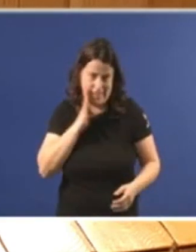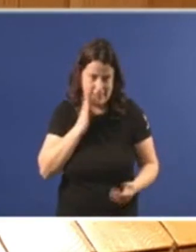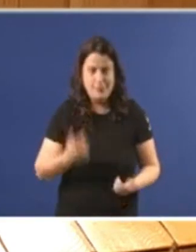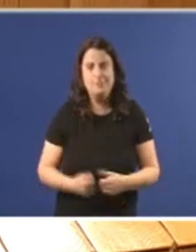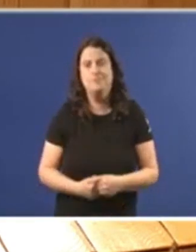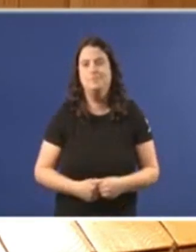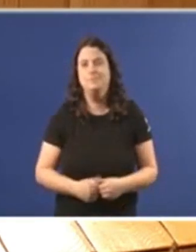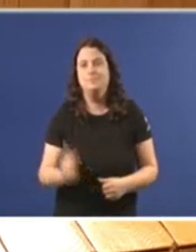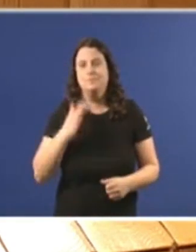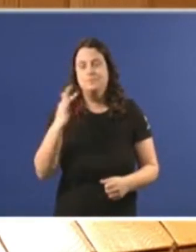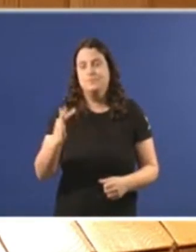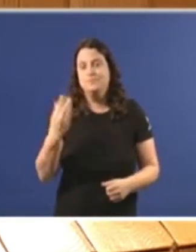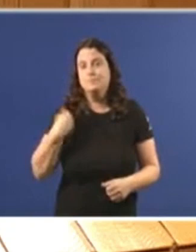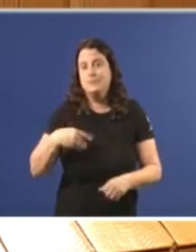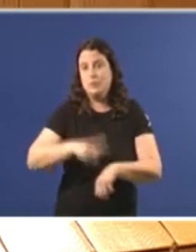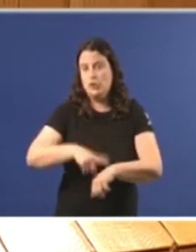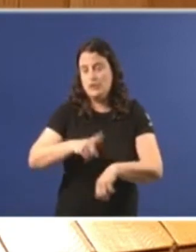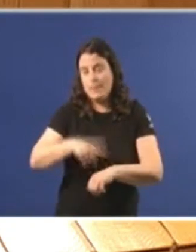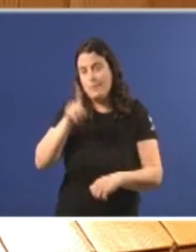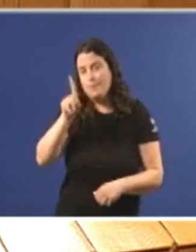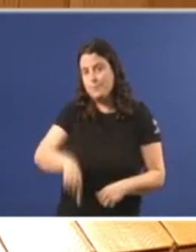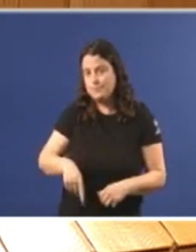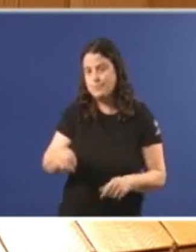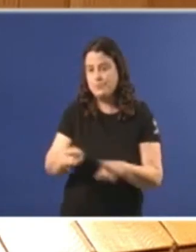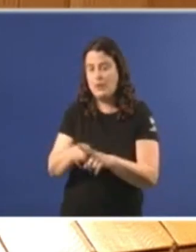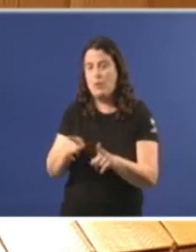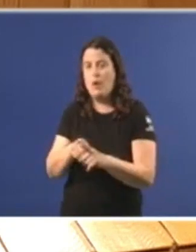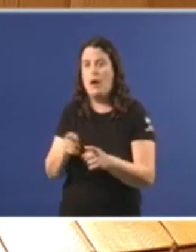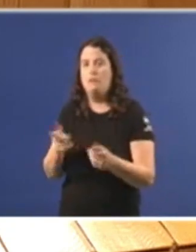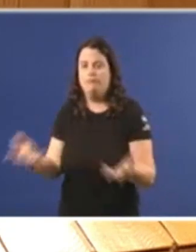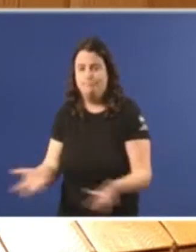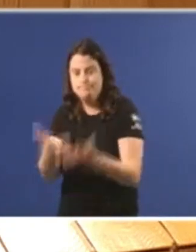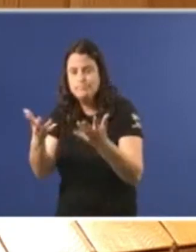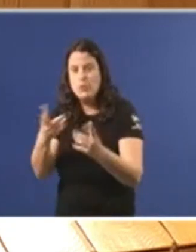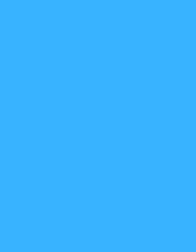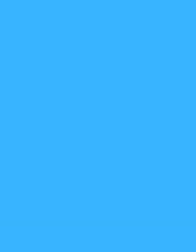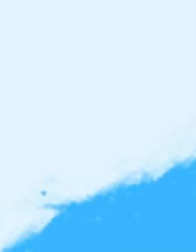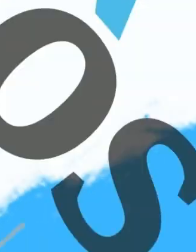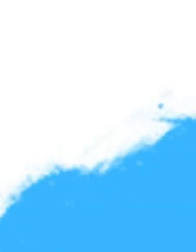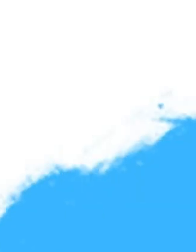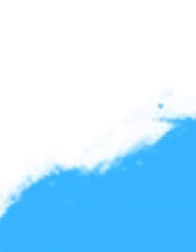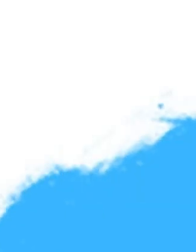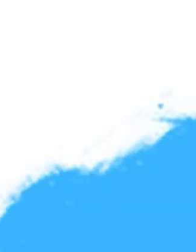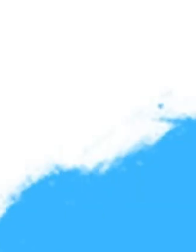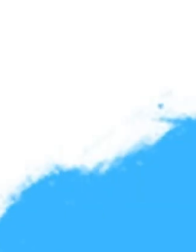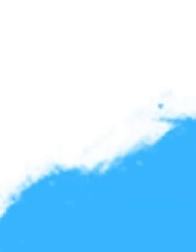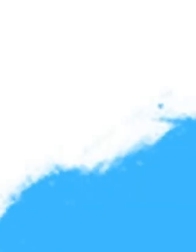estamos tamén desta maneira promovendo o uso e o coñecemento desa lingua.